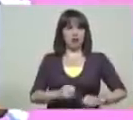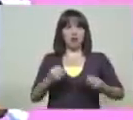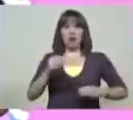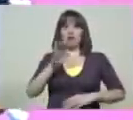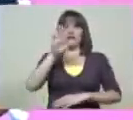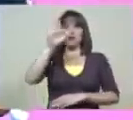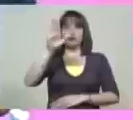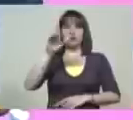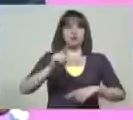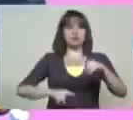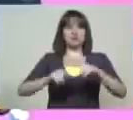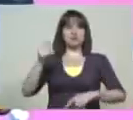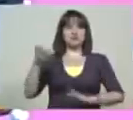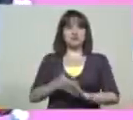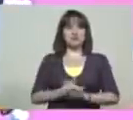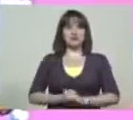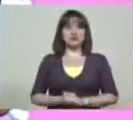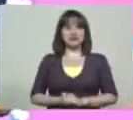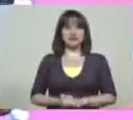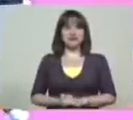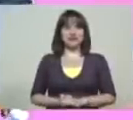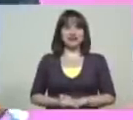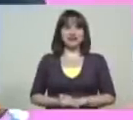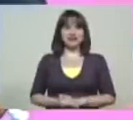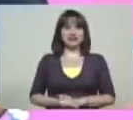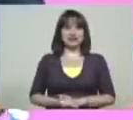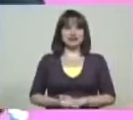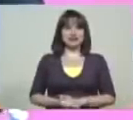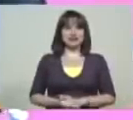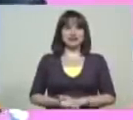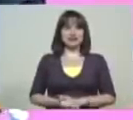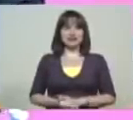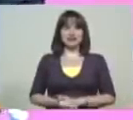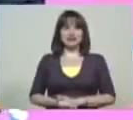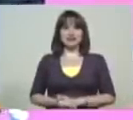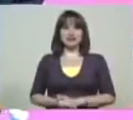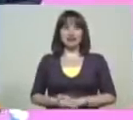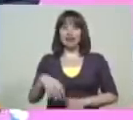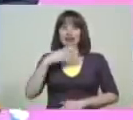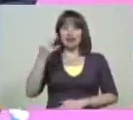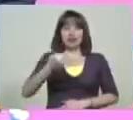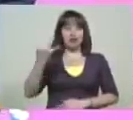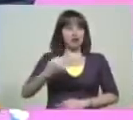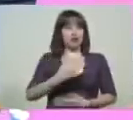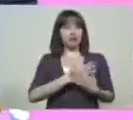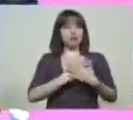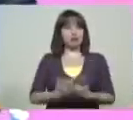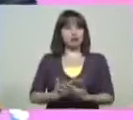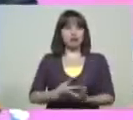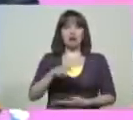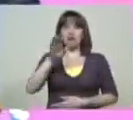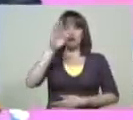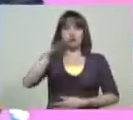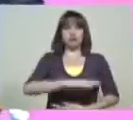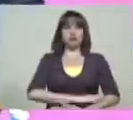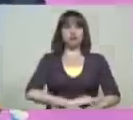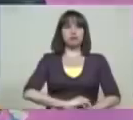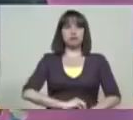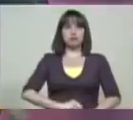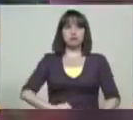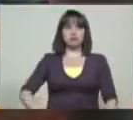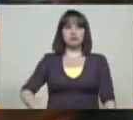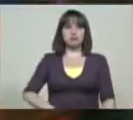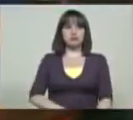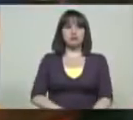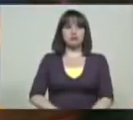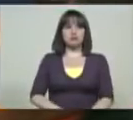de la humanidad? ¿O es que el capitalismo puede preservar la vida en el planeta hacia el futuro? ¿O es que el